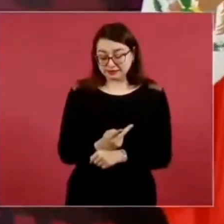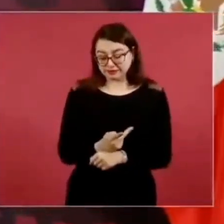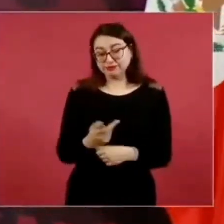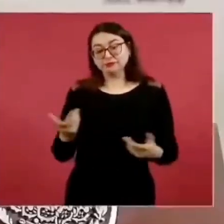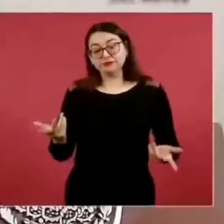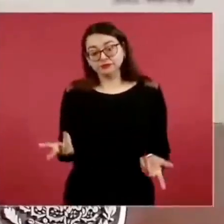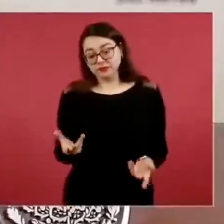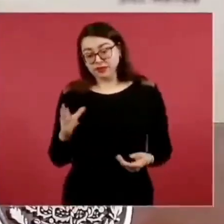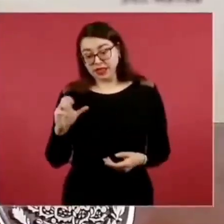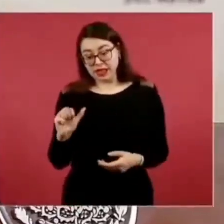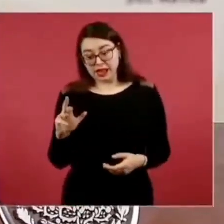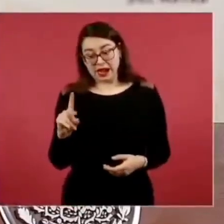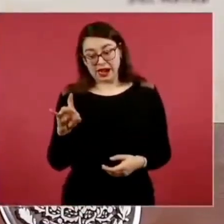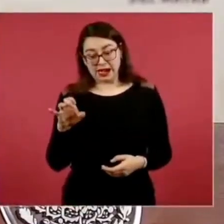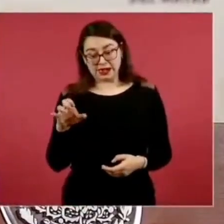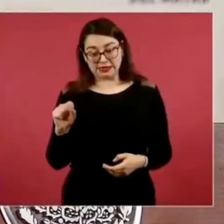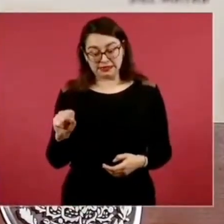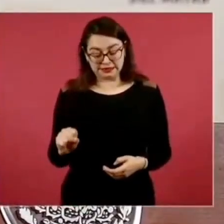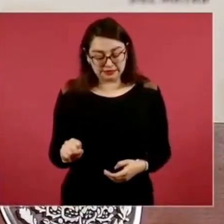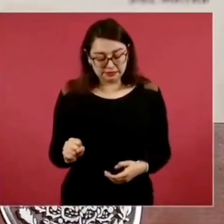y el general